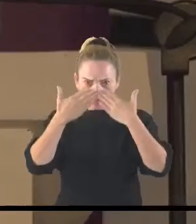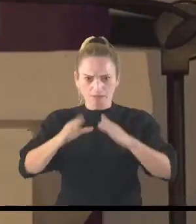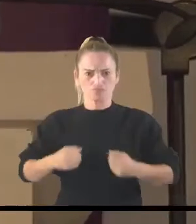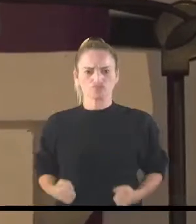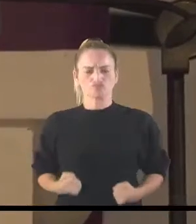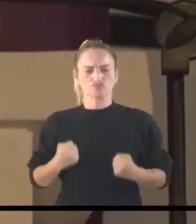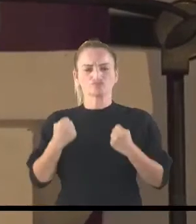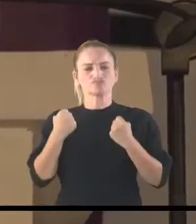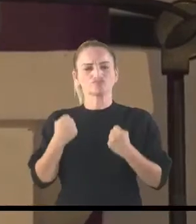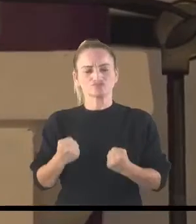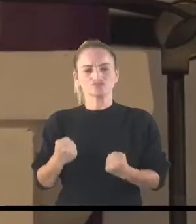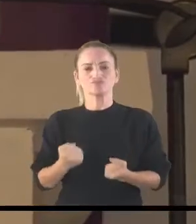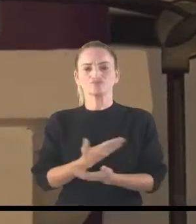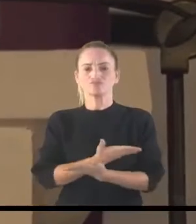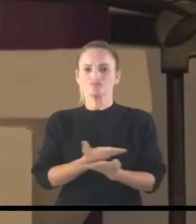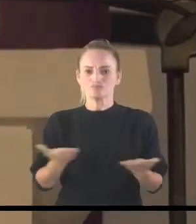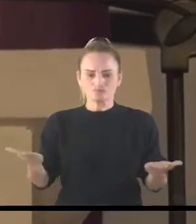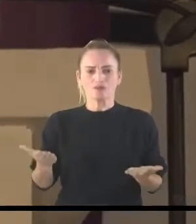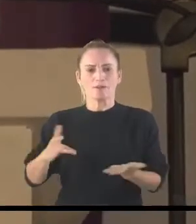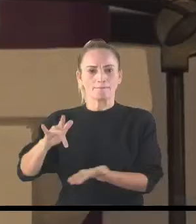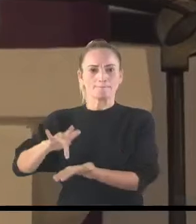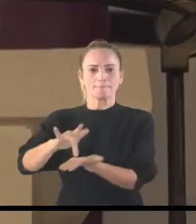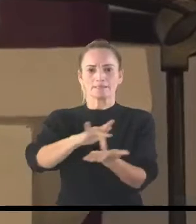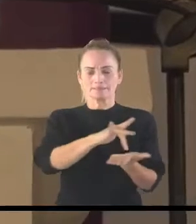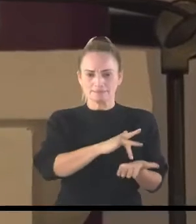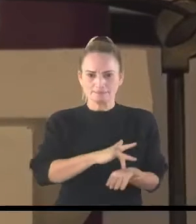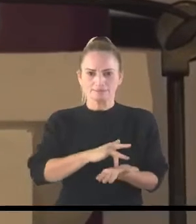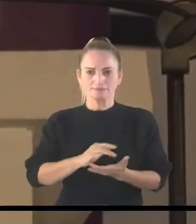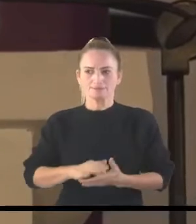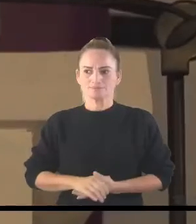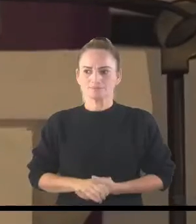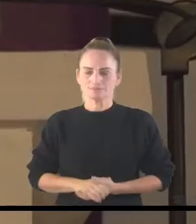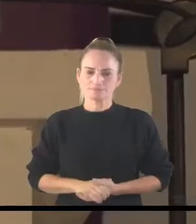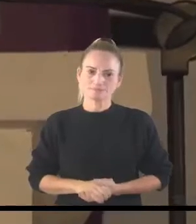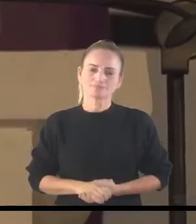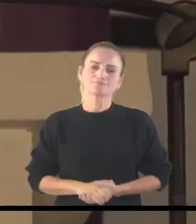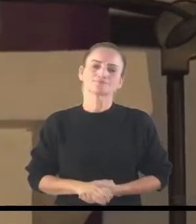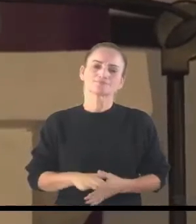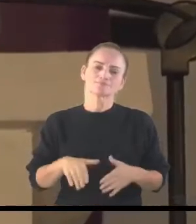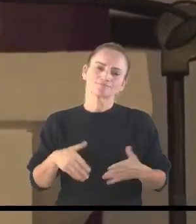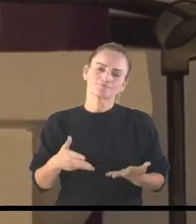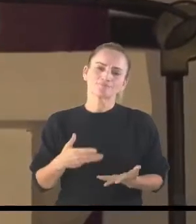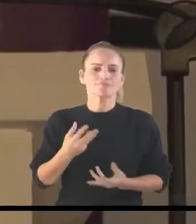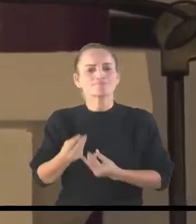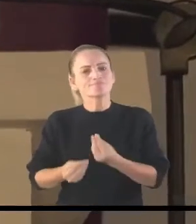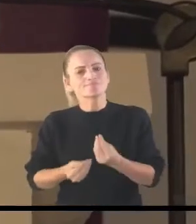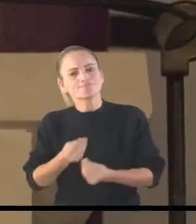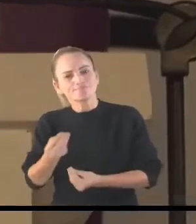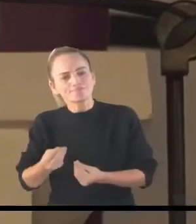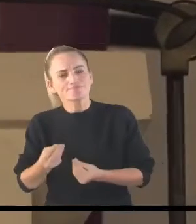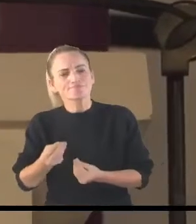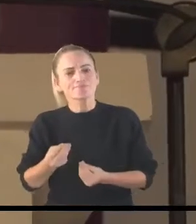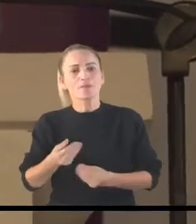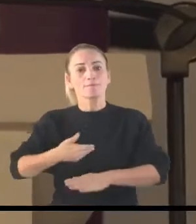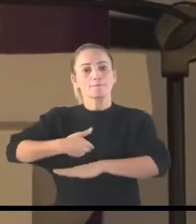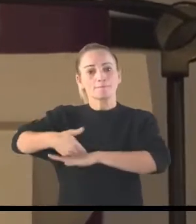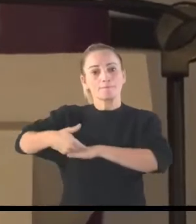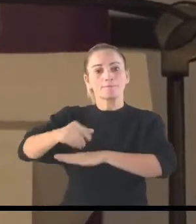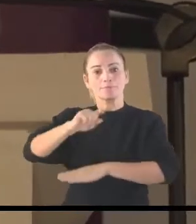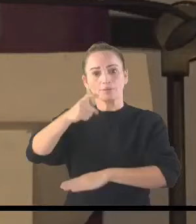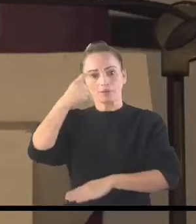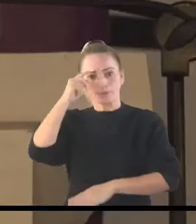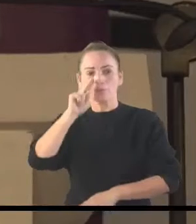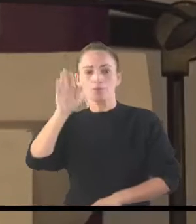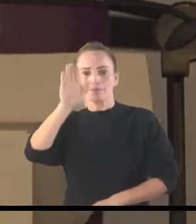fuerte que estamos construyendo con la participación que nos han dado y nos han encomendado en este